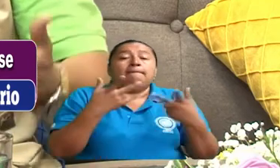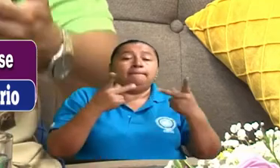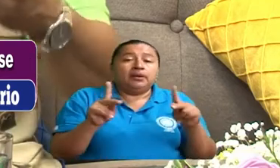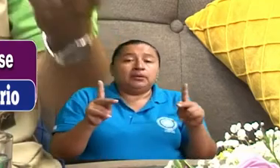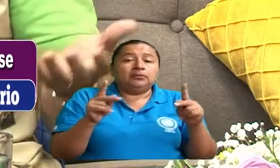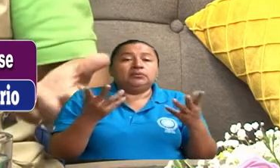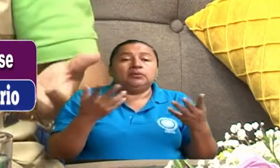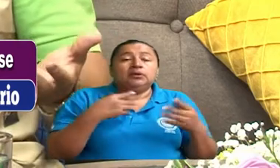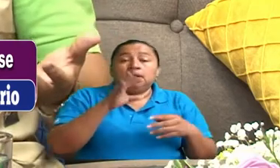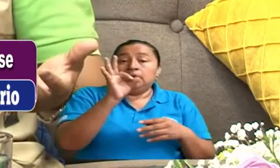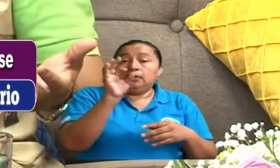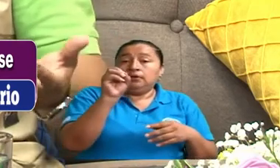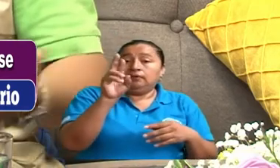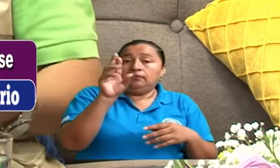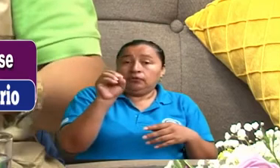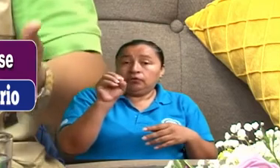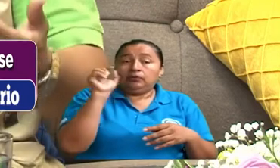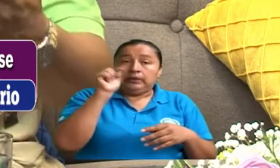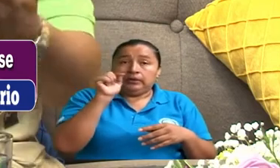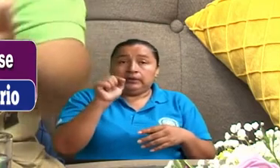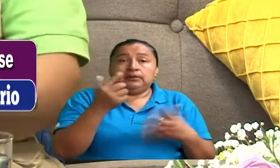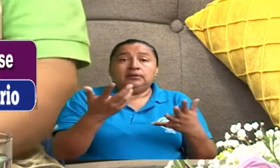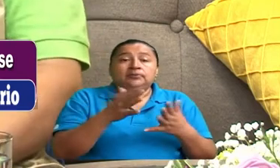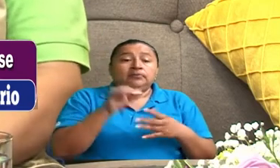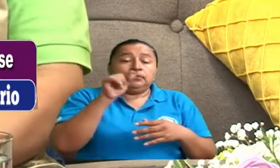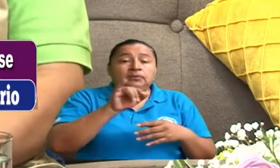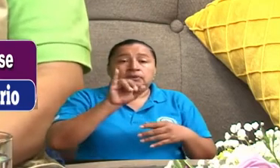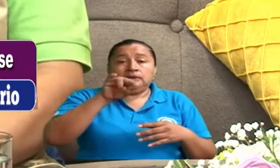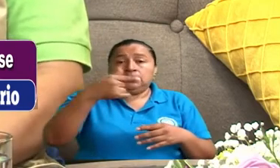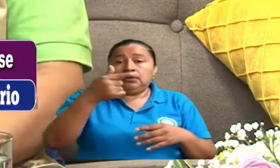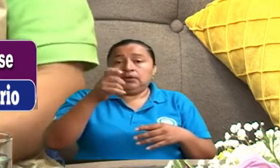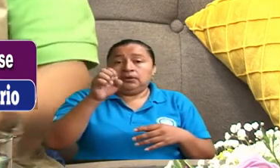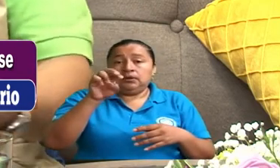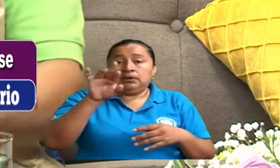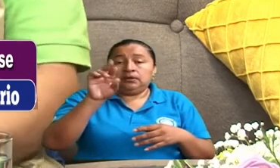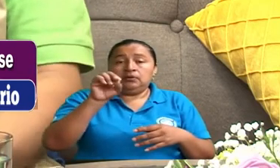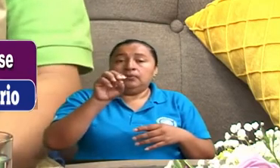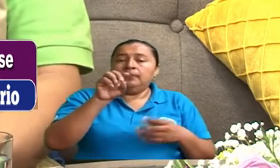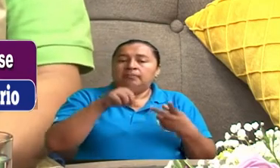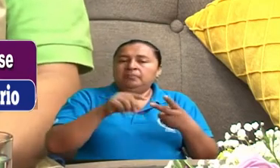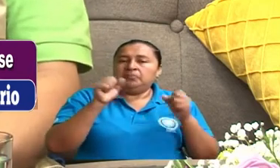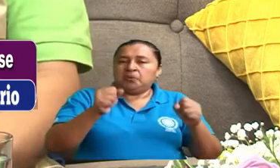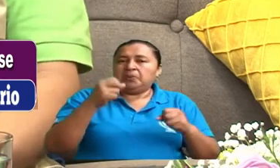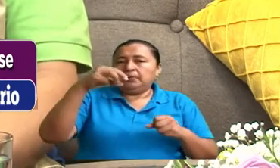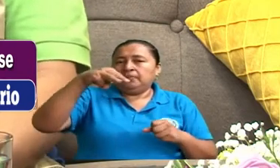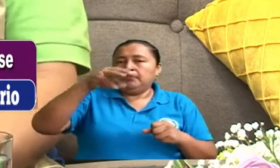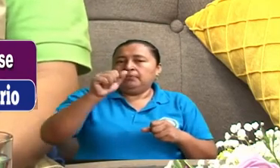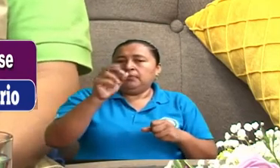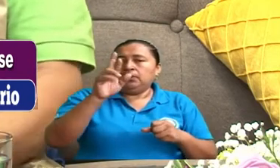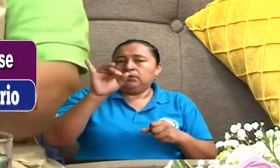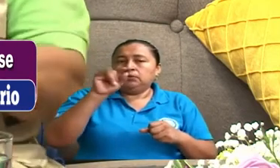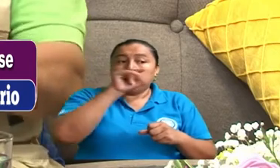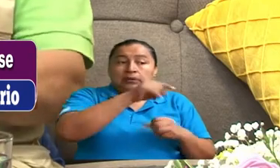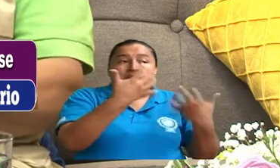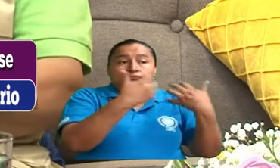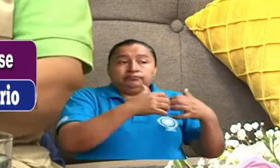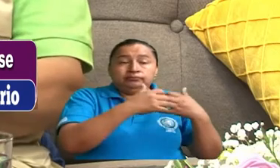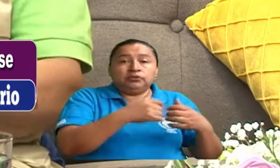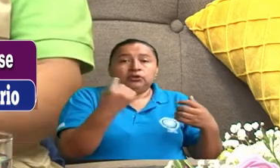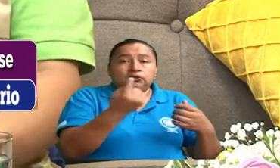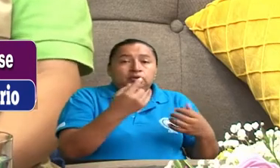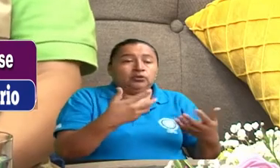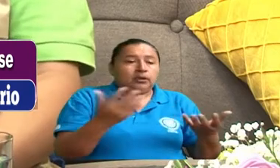nosotros el foro, ¿verdad? Y allí el ingeniero, ¿verdad?, Mauricio expresó, ya la planta no solo está recuperando pues